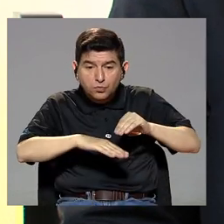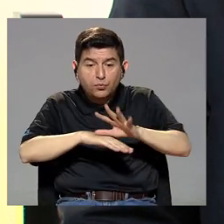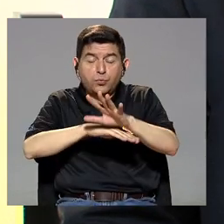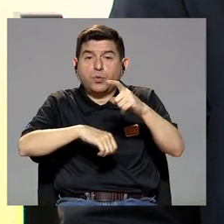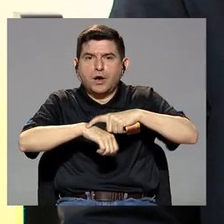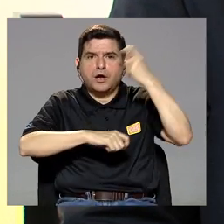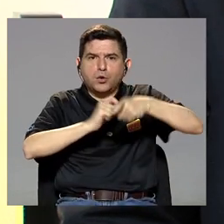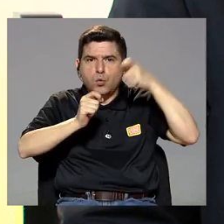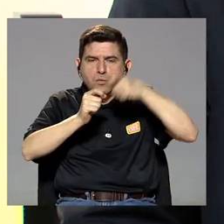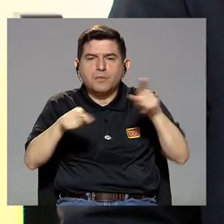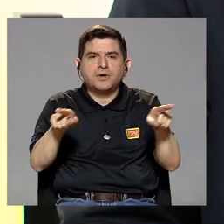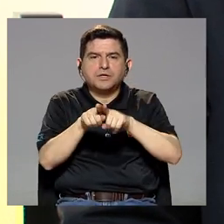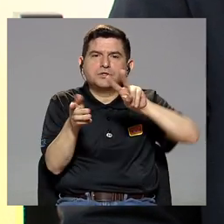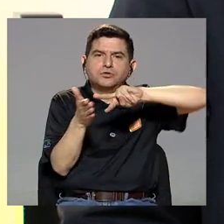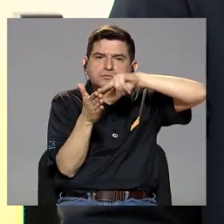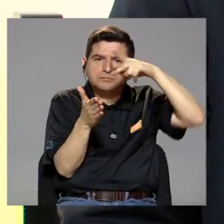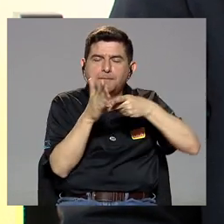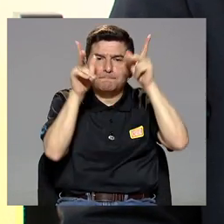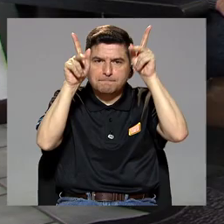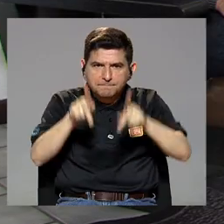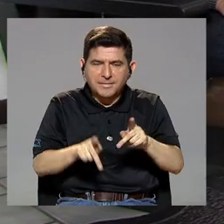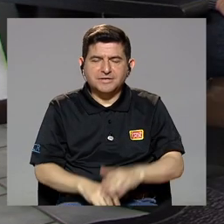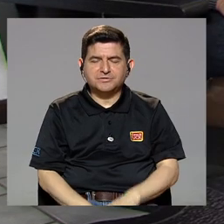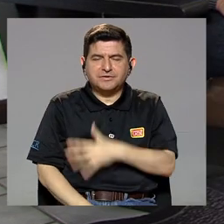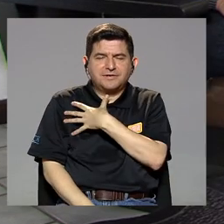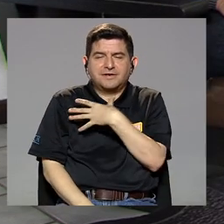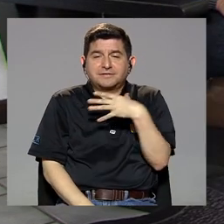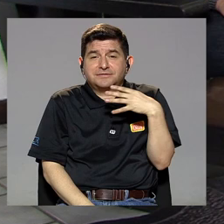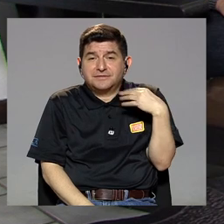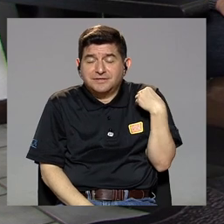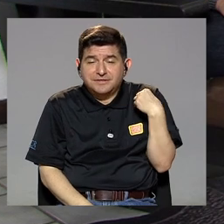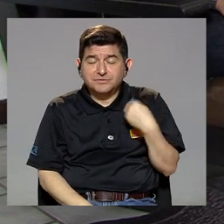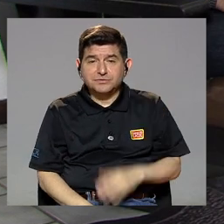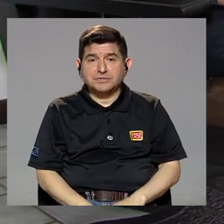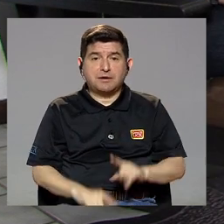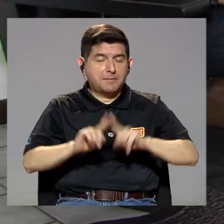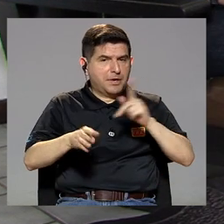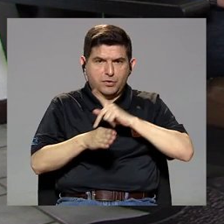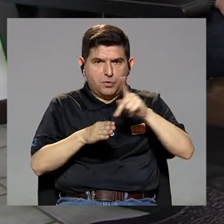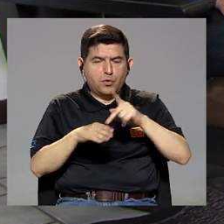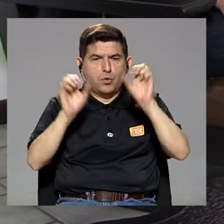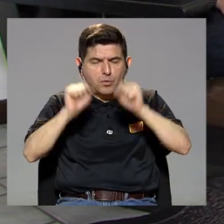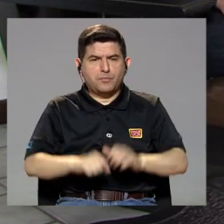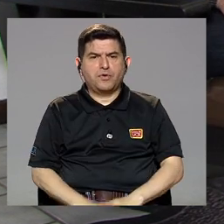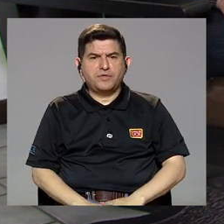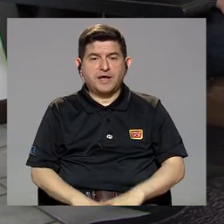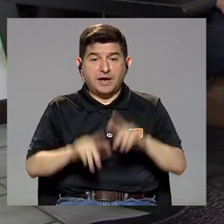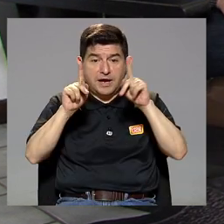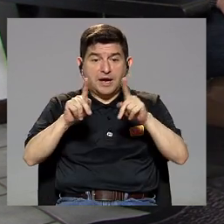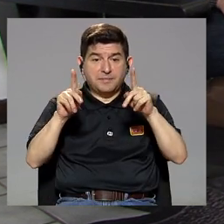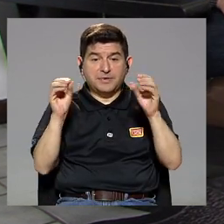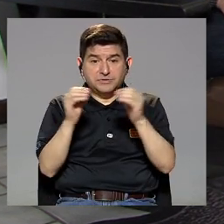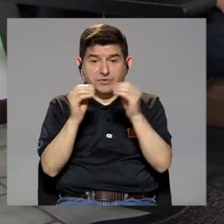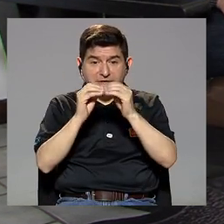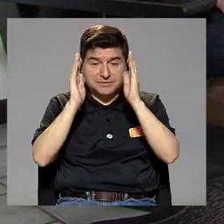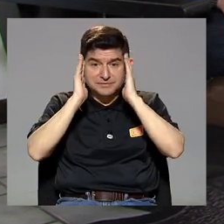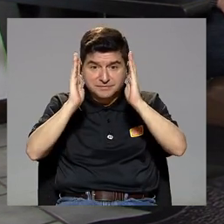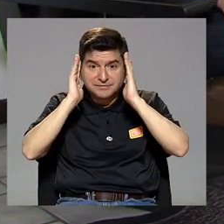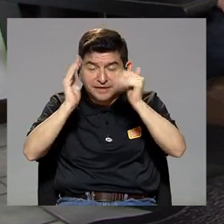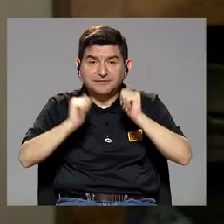también significaba que personas que eran aficionados podrían de algún modo llegar a una audiencia más grande veía